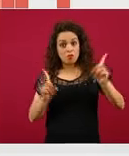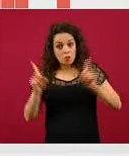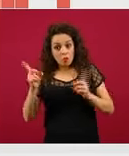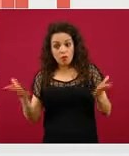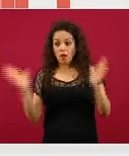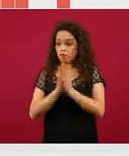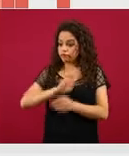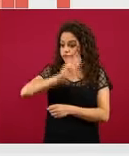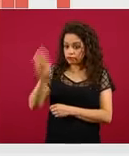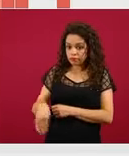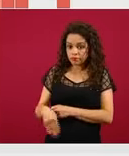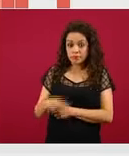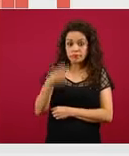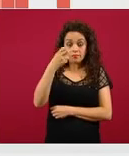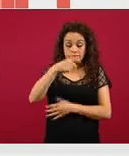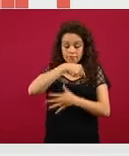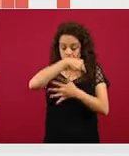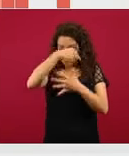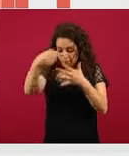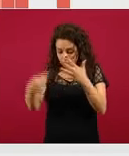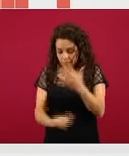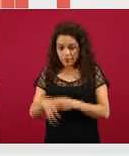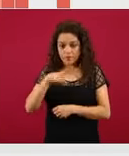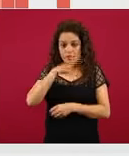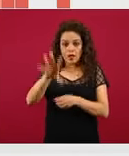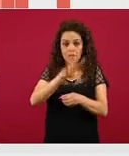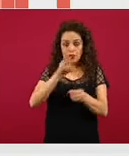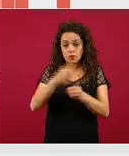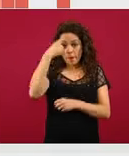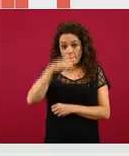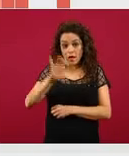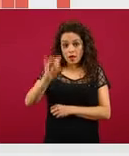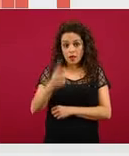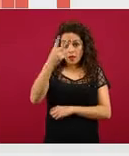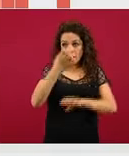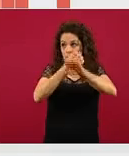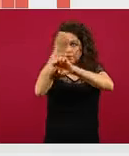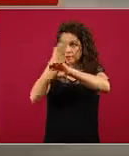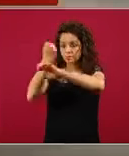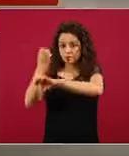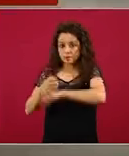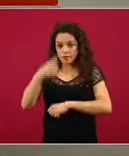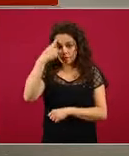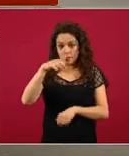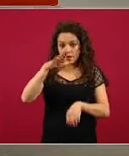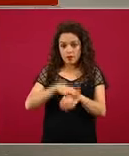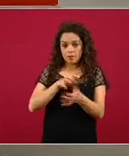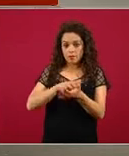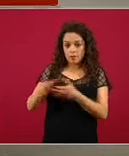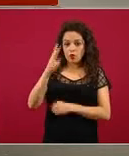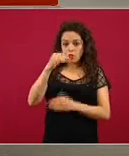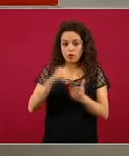5.468, recuperados, activos, etcétera. Para las 32 entidades, para los más de 2.400